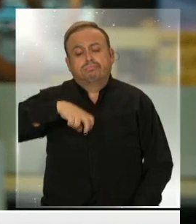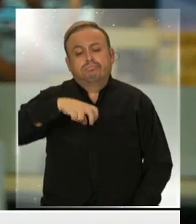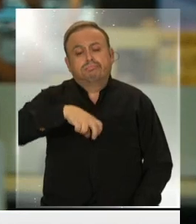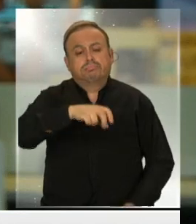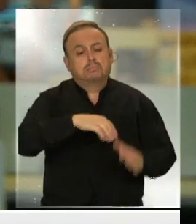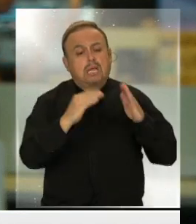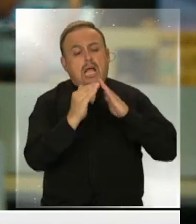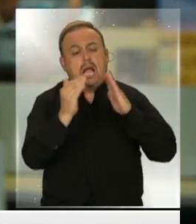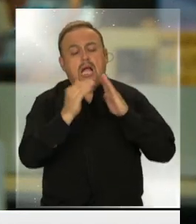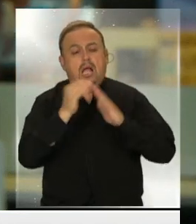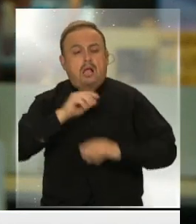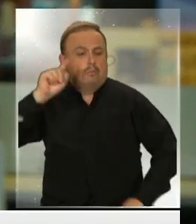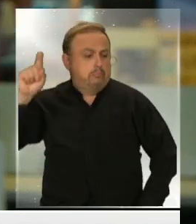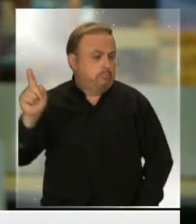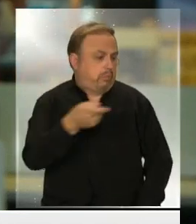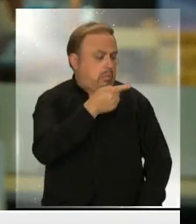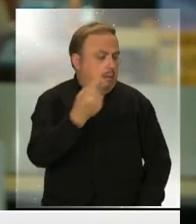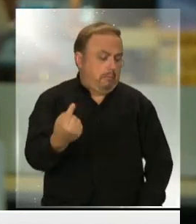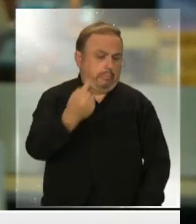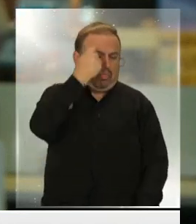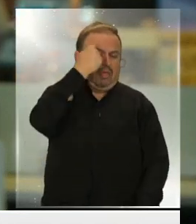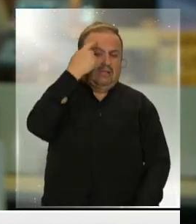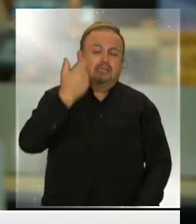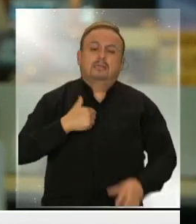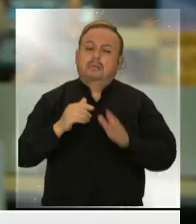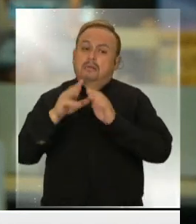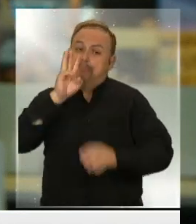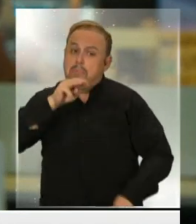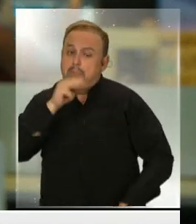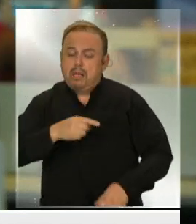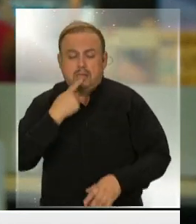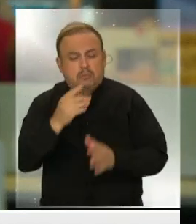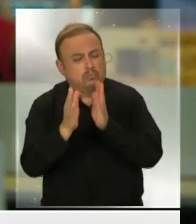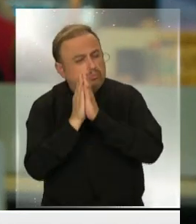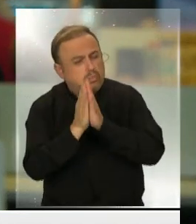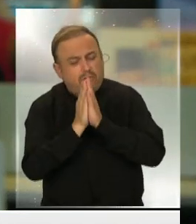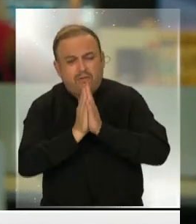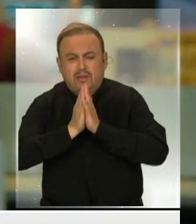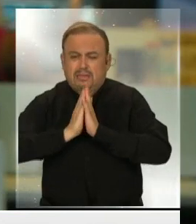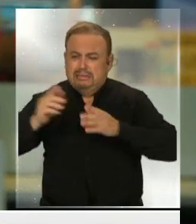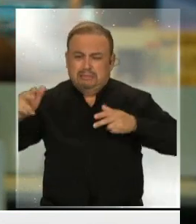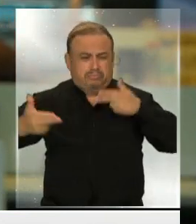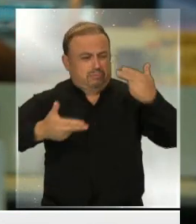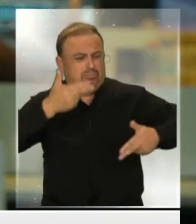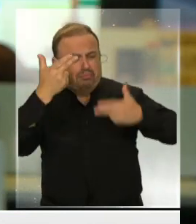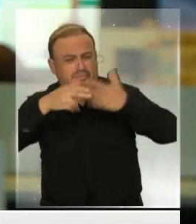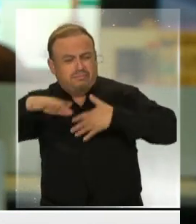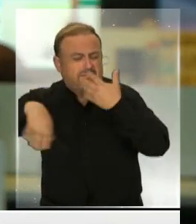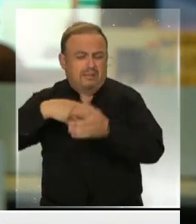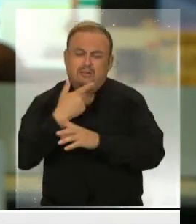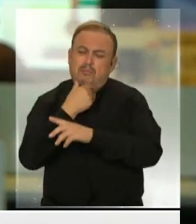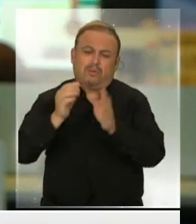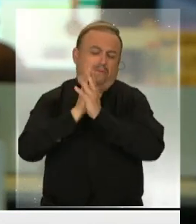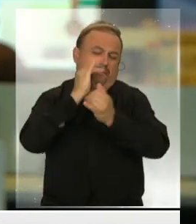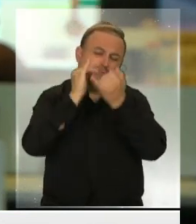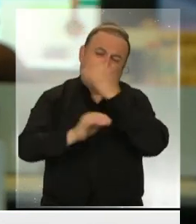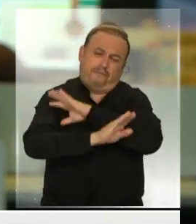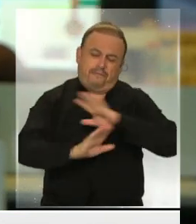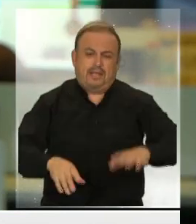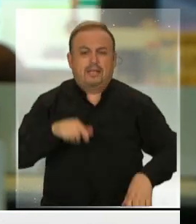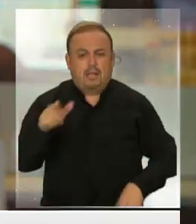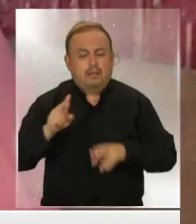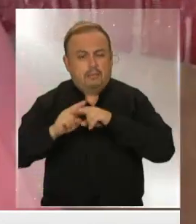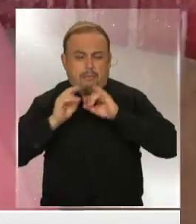metros de su casa. Su madre hizo un desgarrador llamado a terminar con esta violencia callejera. El informe es de Fabián Sánchez.